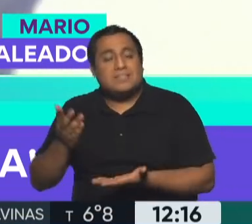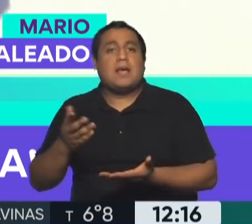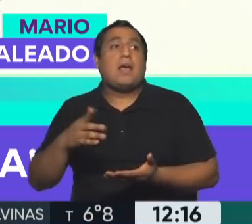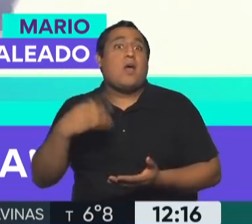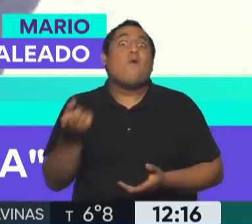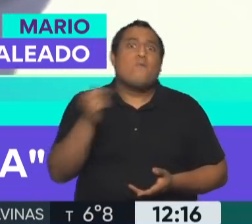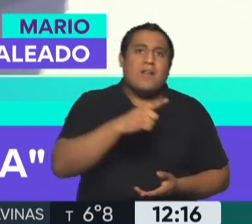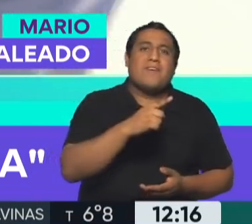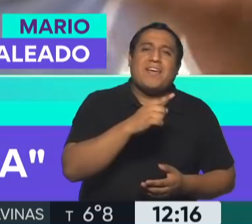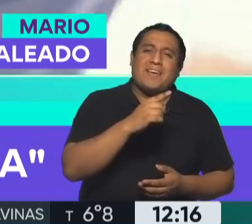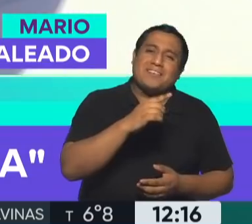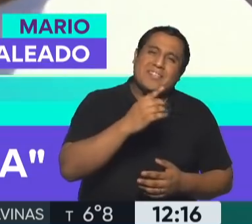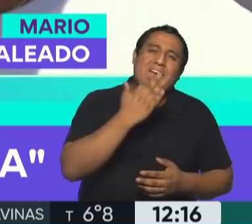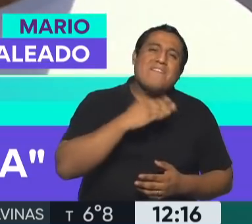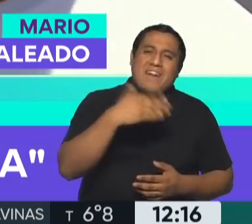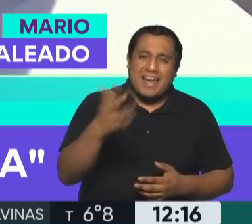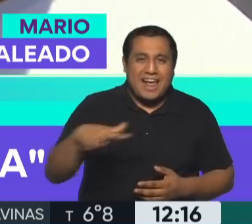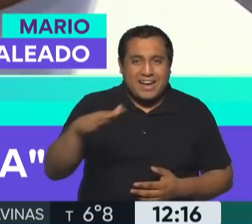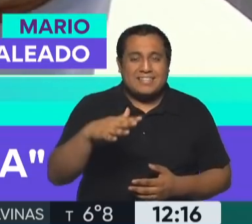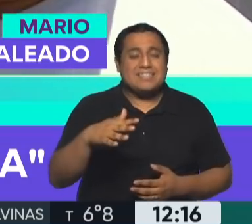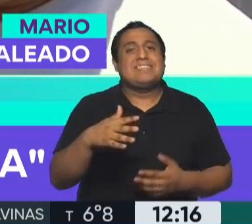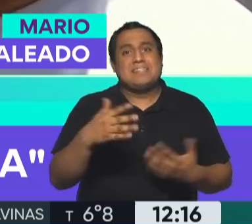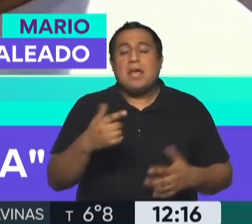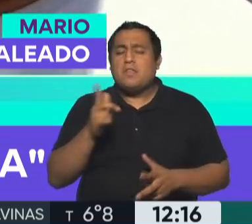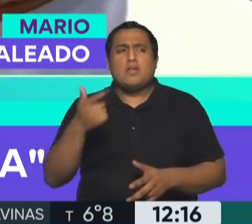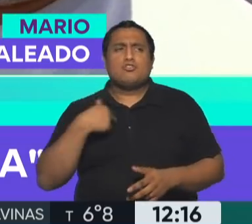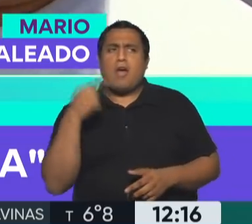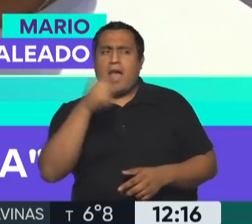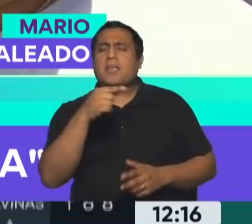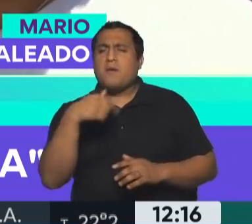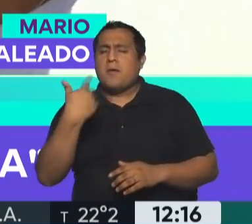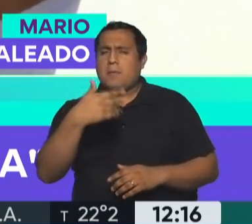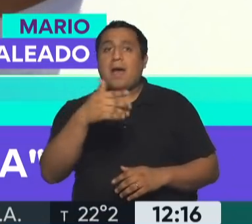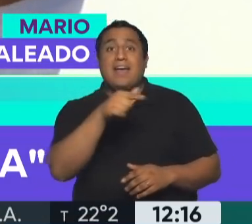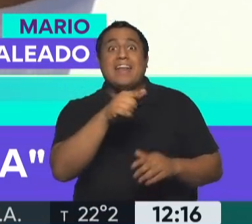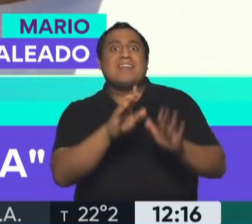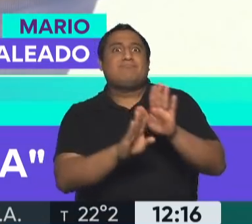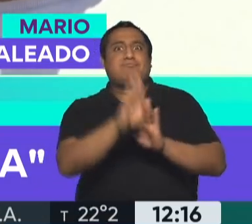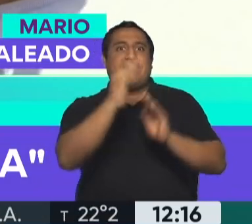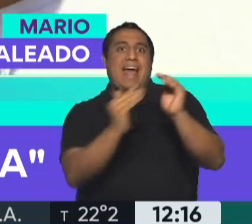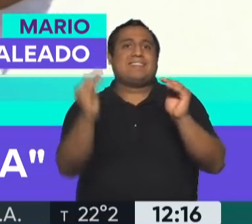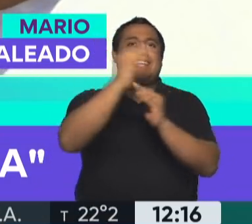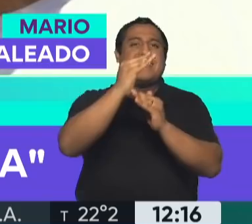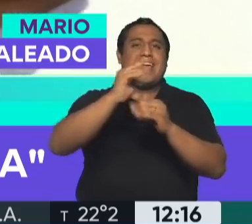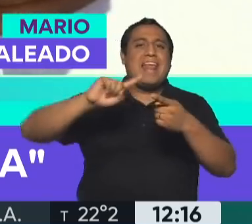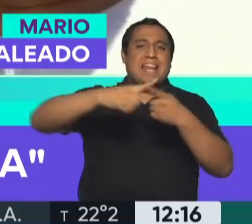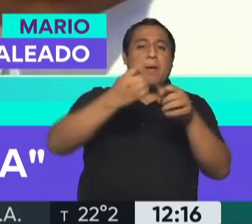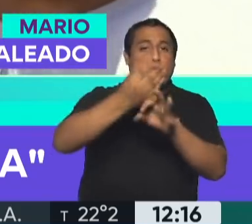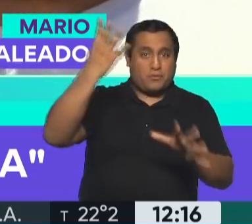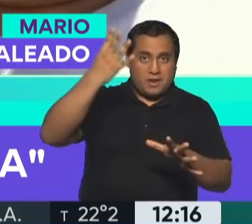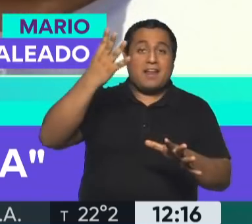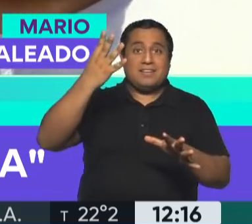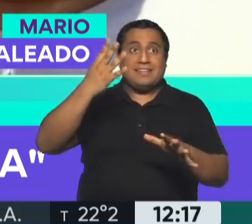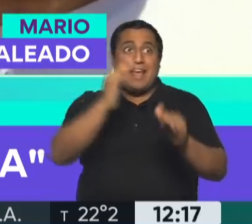sueño de llegar y dijo, papá, voy a ir a Barraca porque Barraca va a ascender a Primera División. Barraca va a ascender a